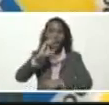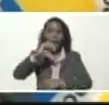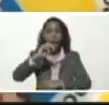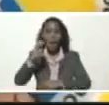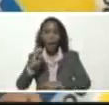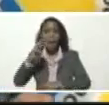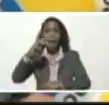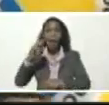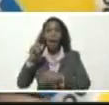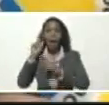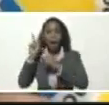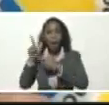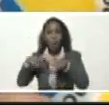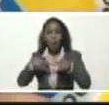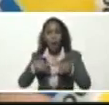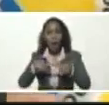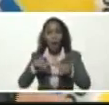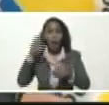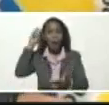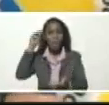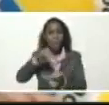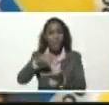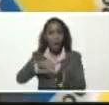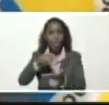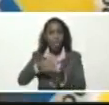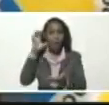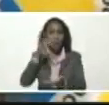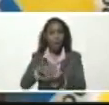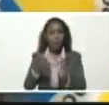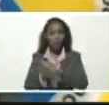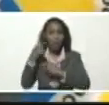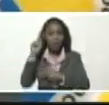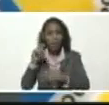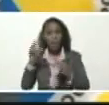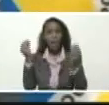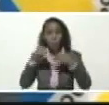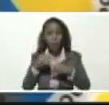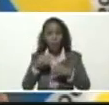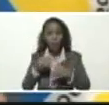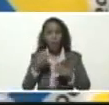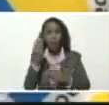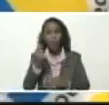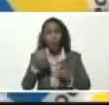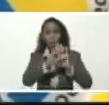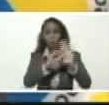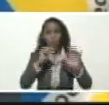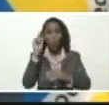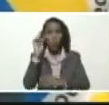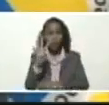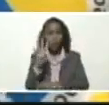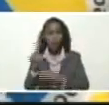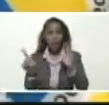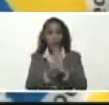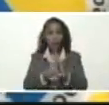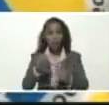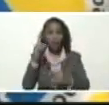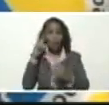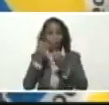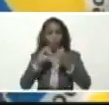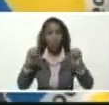Mariche. De acuerdo al artículo 4 de la Ley Orgánica para la Lucha contra la Delincuencia